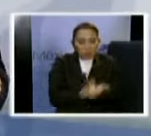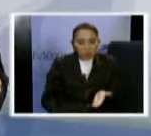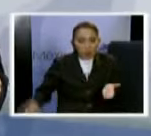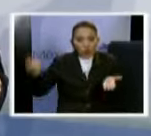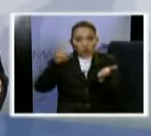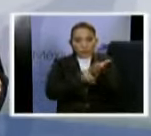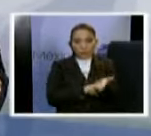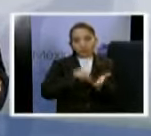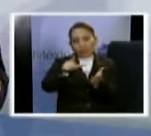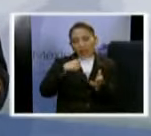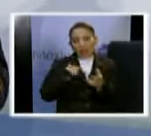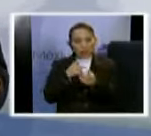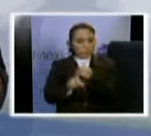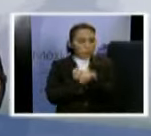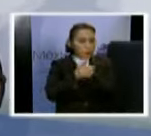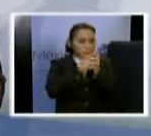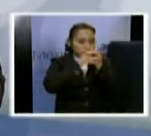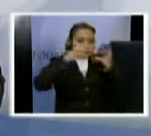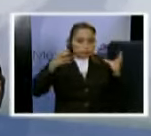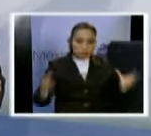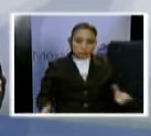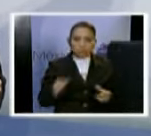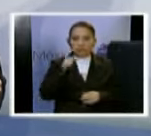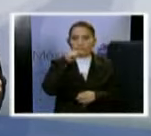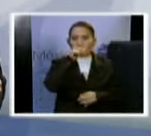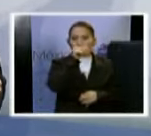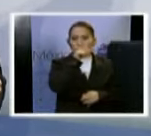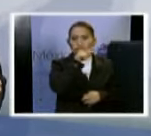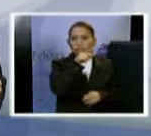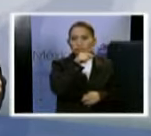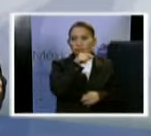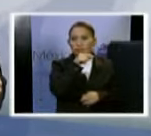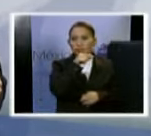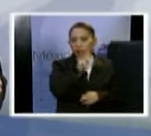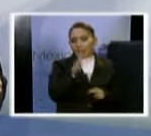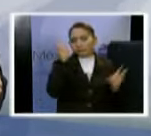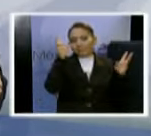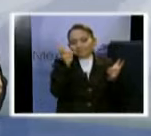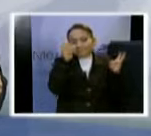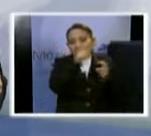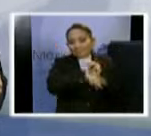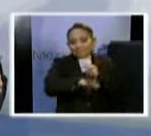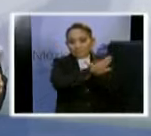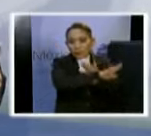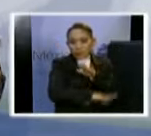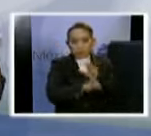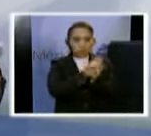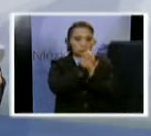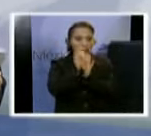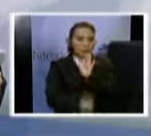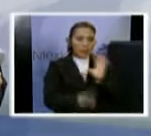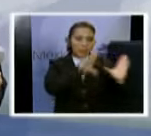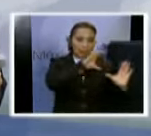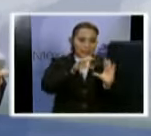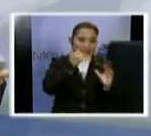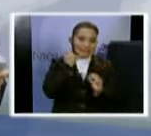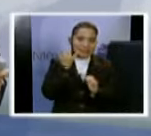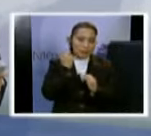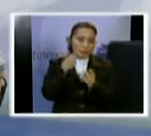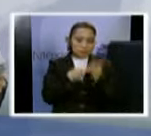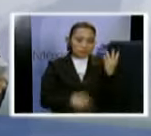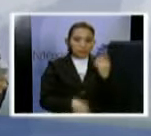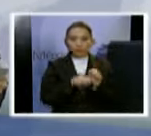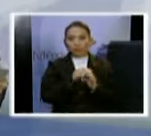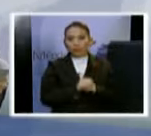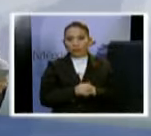duplicando. Hay un enorme problema, por cierto, en términos de aspectos básicos como enseñanza de idiomas y demás.